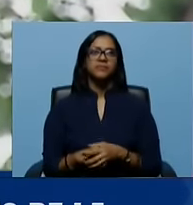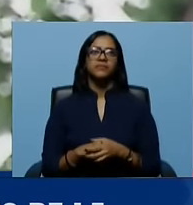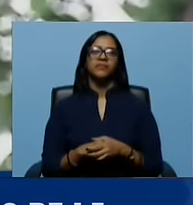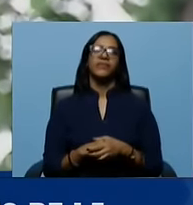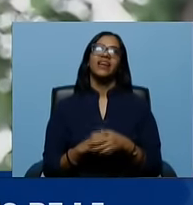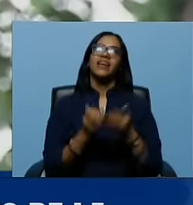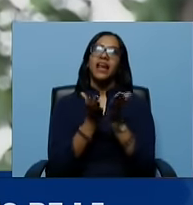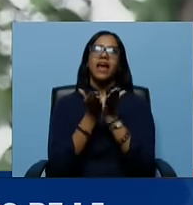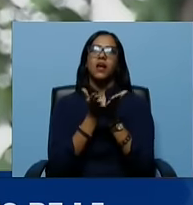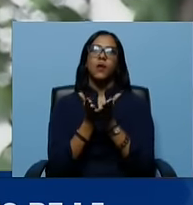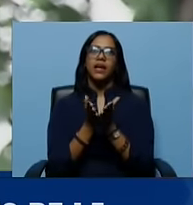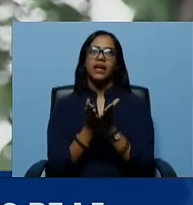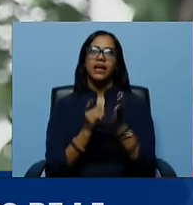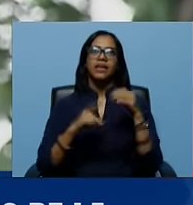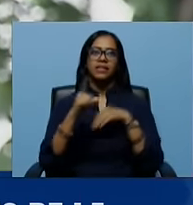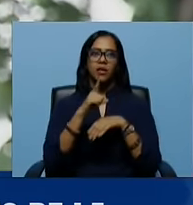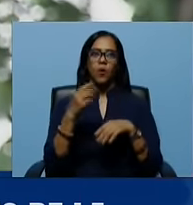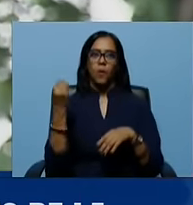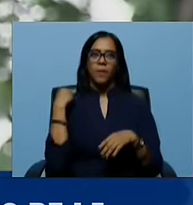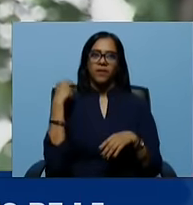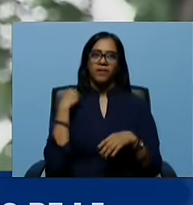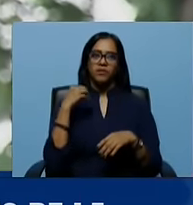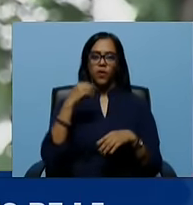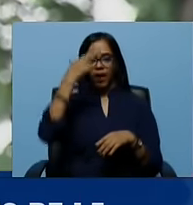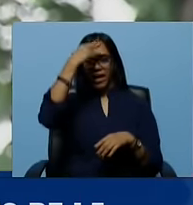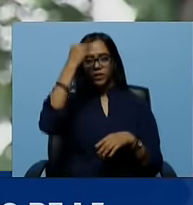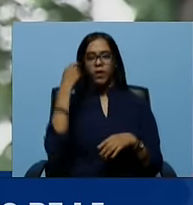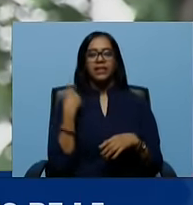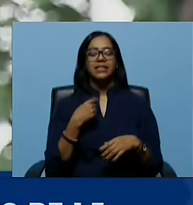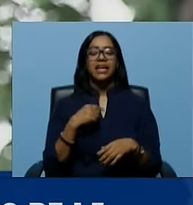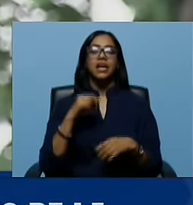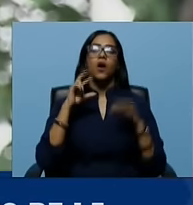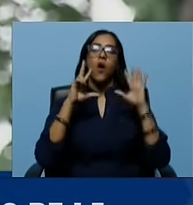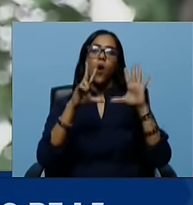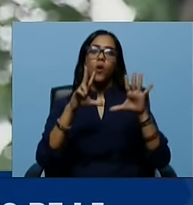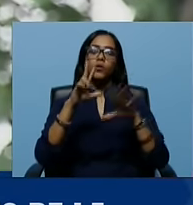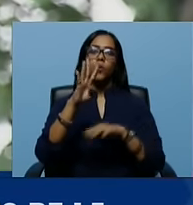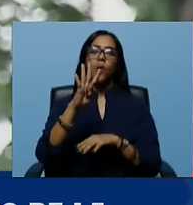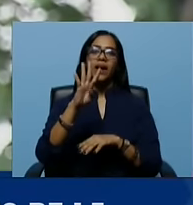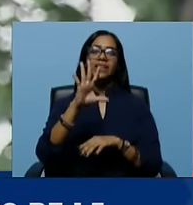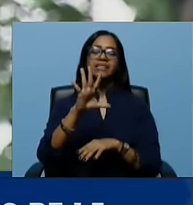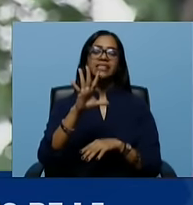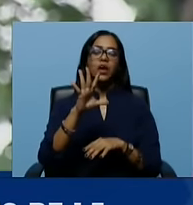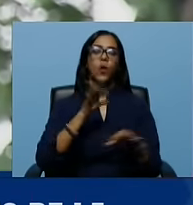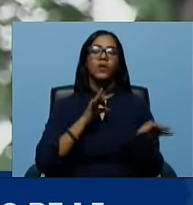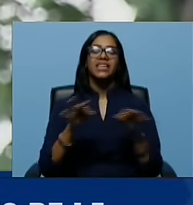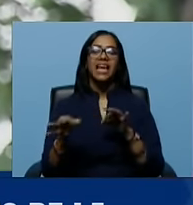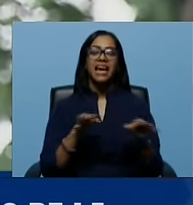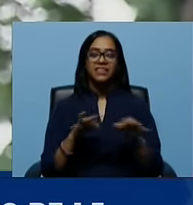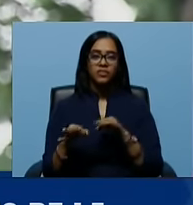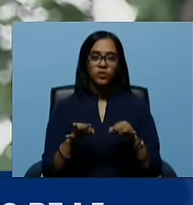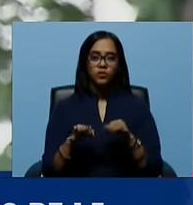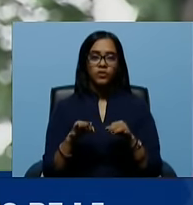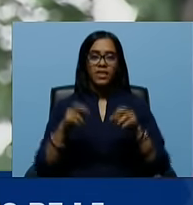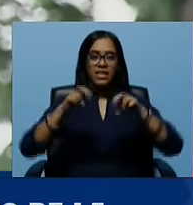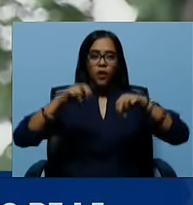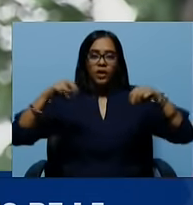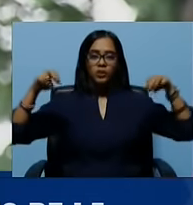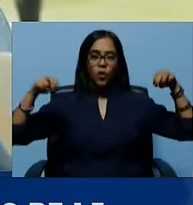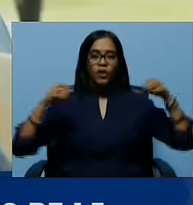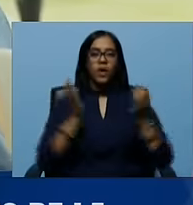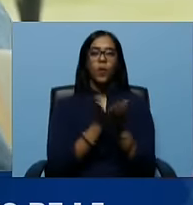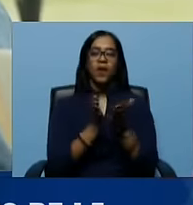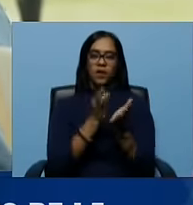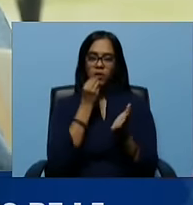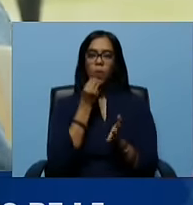las escuelas y liceos, me informó Héctor, tienen 845 teatros y auditorios escolares de buen